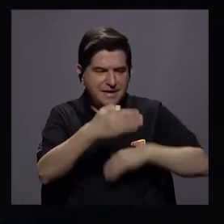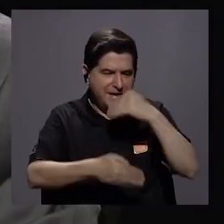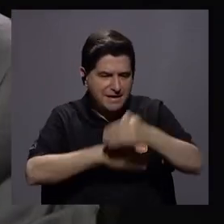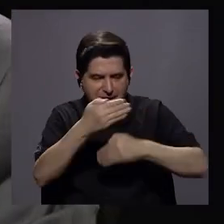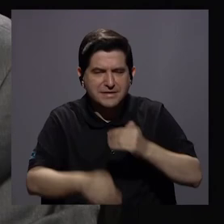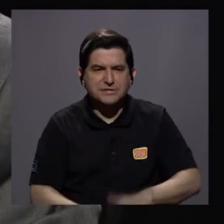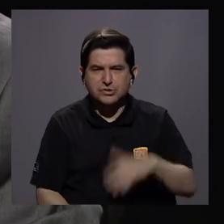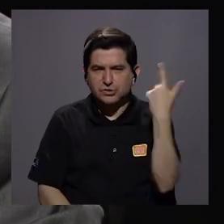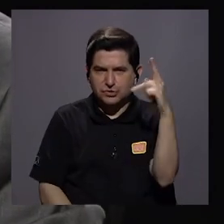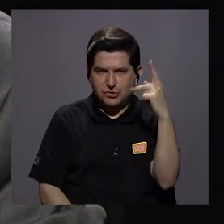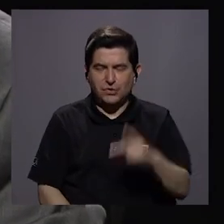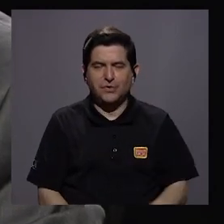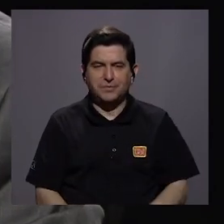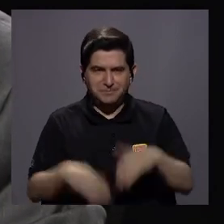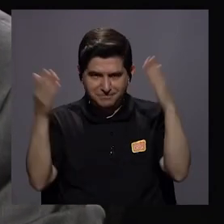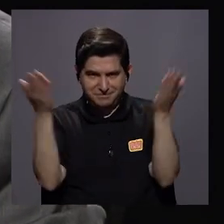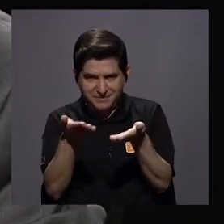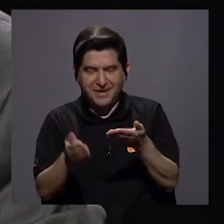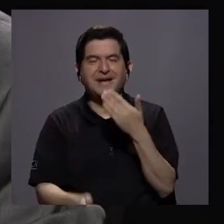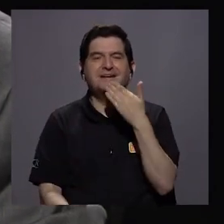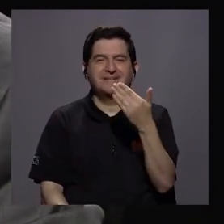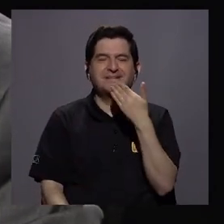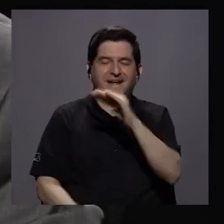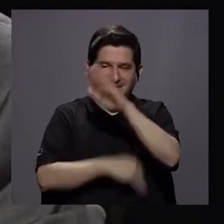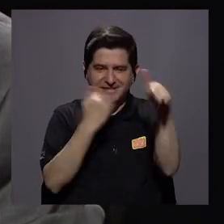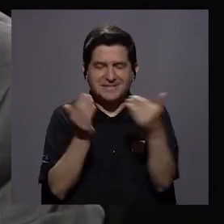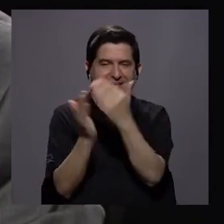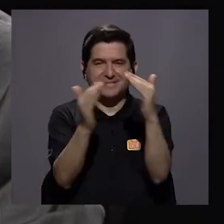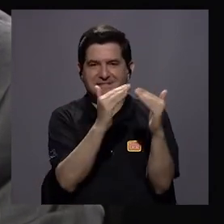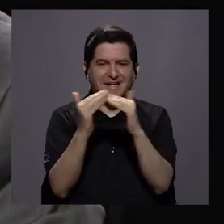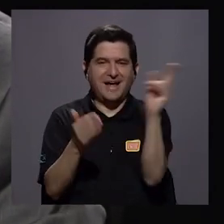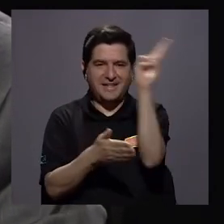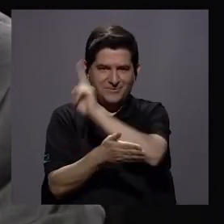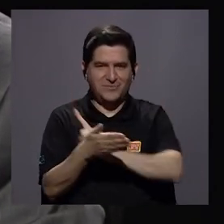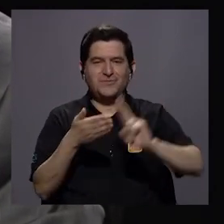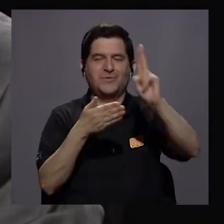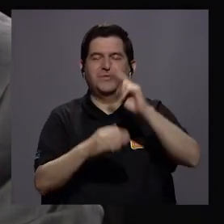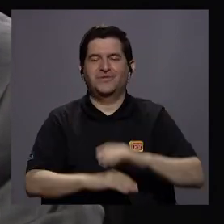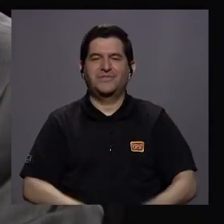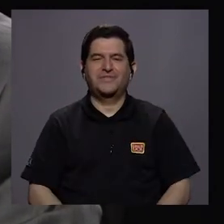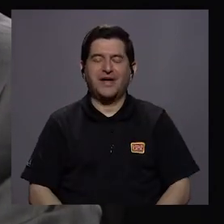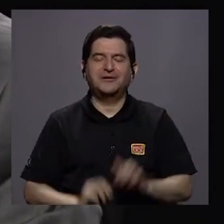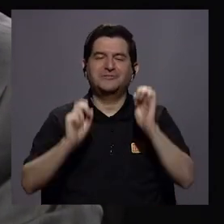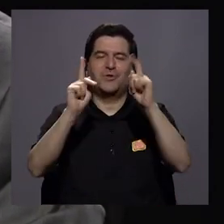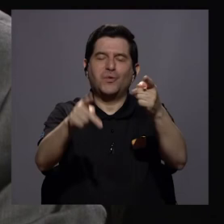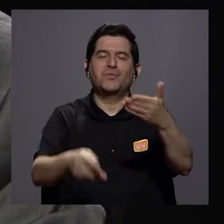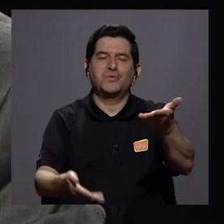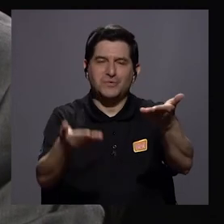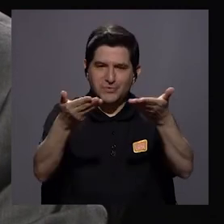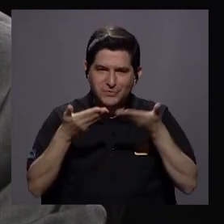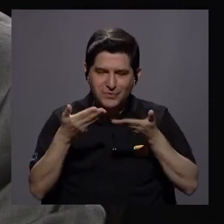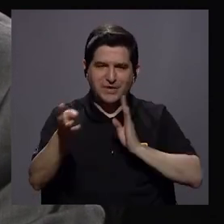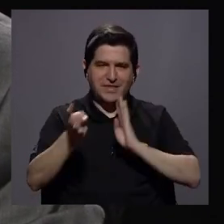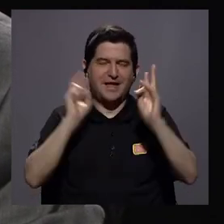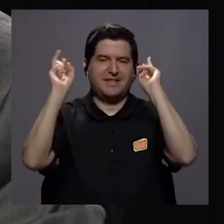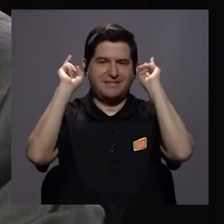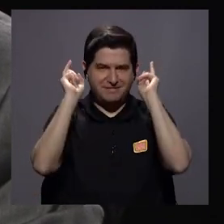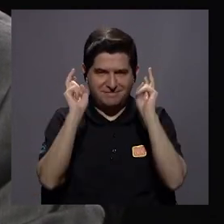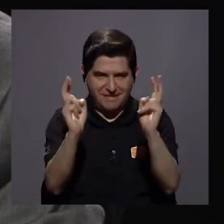está? Muchas gracias, don Palma, y muchas gracias a toda la comunidad universitaria por esta oportunidad de hablar de